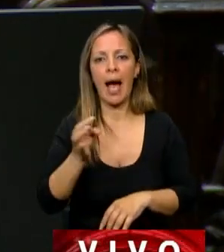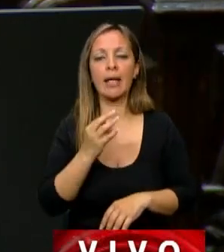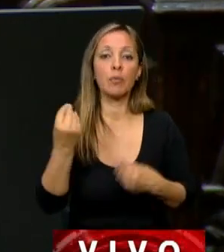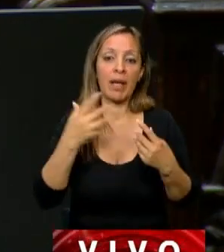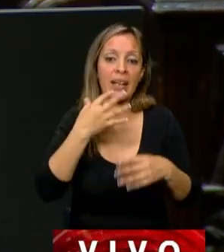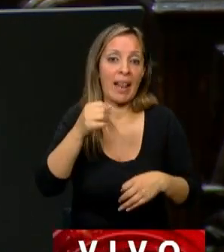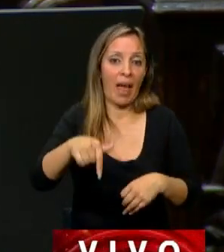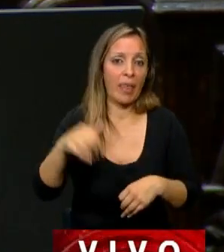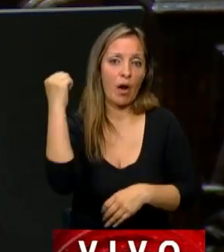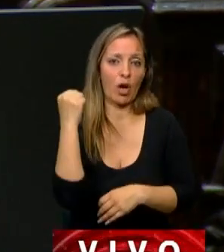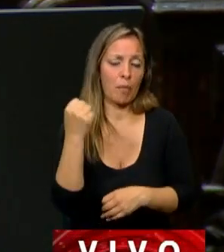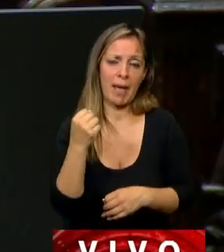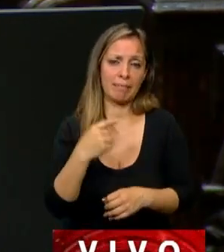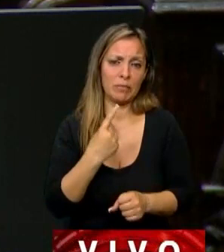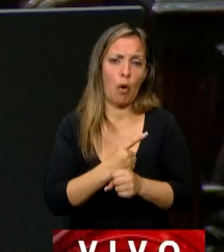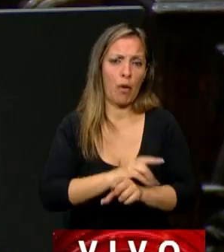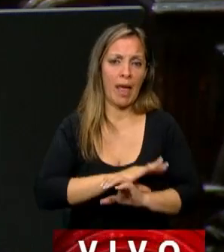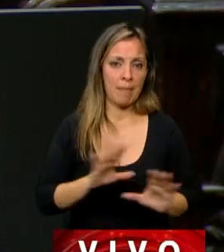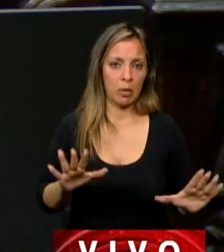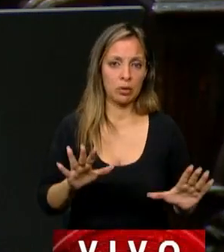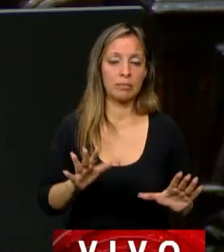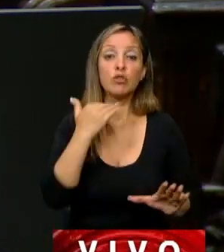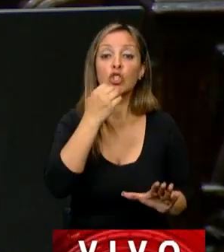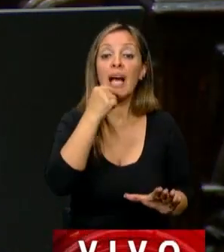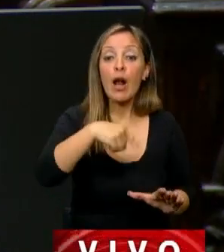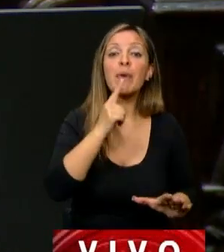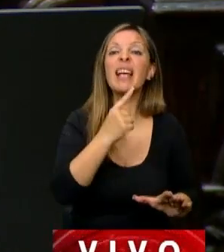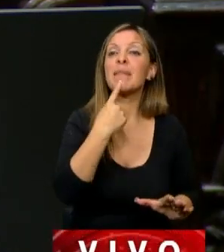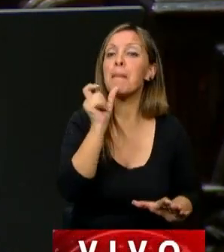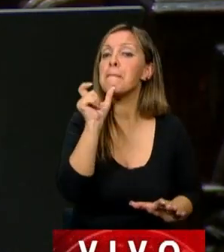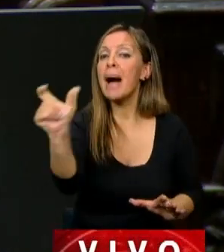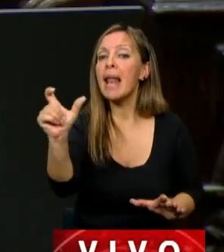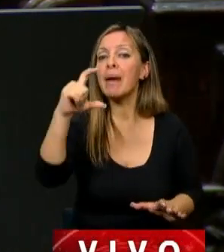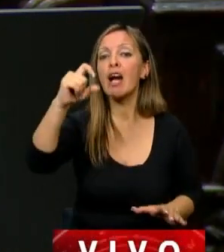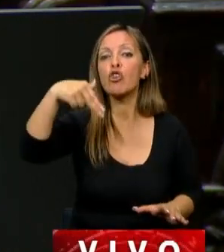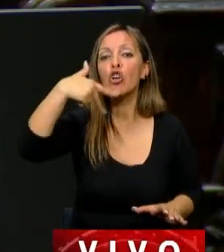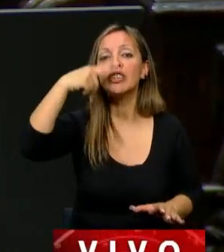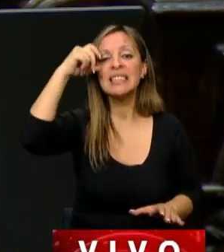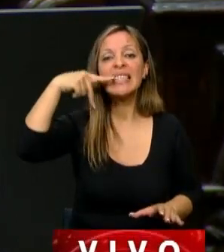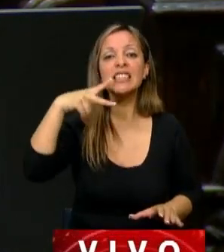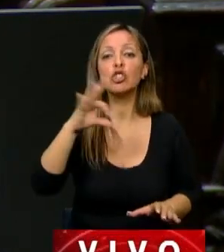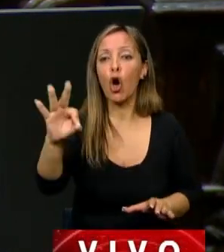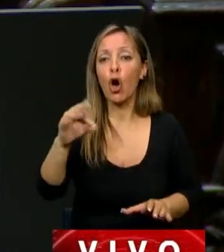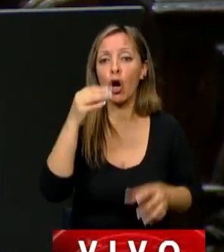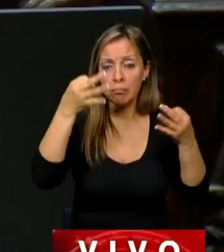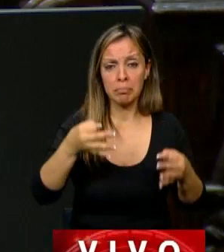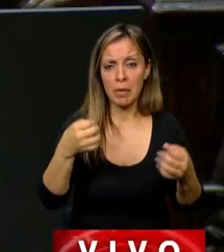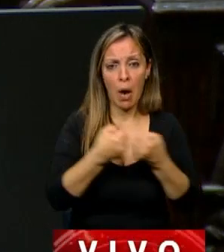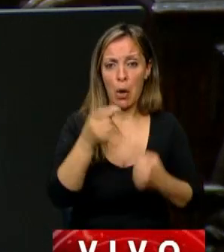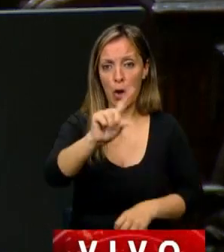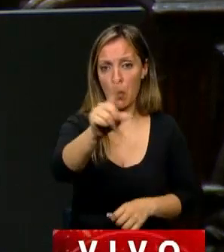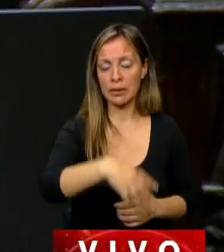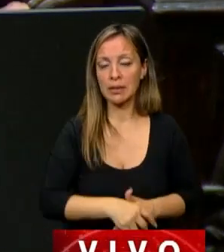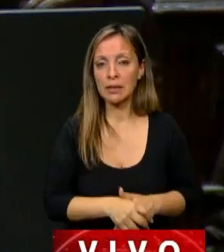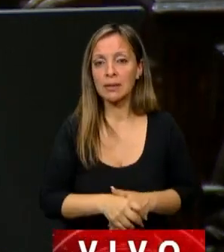lo permite. Ahora directamente, no sé por qué se llama consenso, porque primero no hay acuerdos, no se está cumpliendo, y